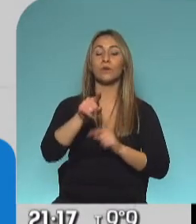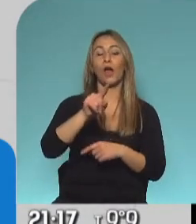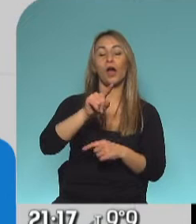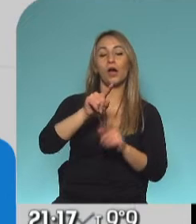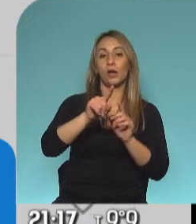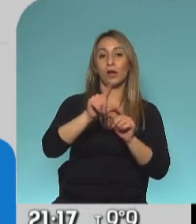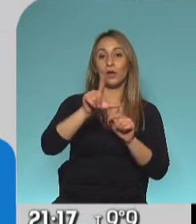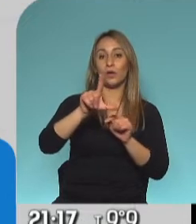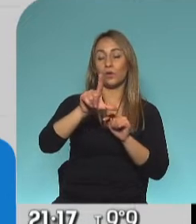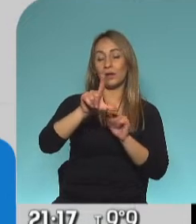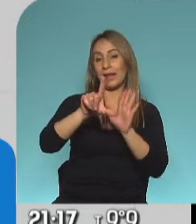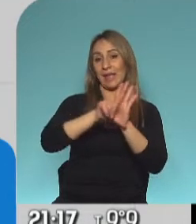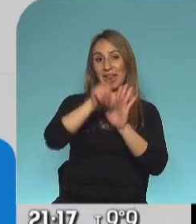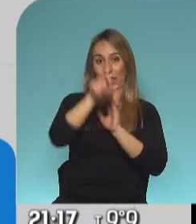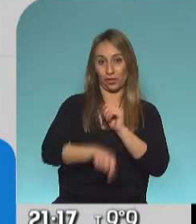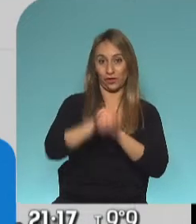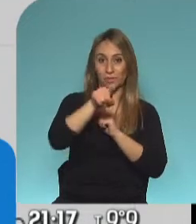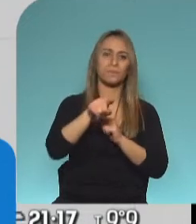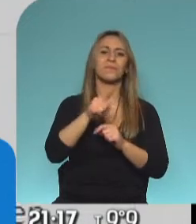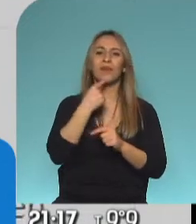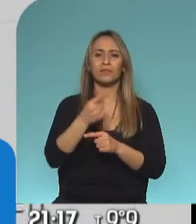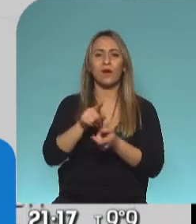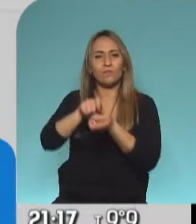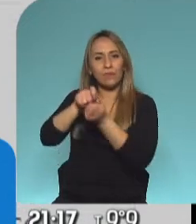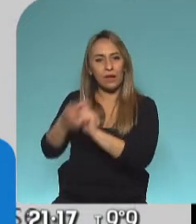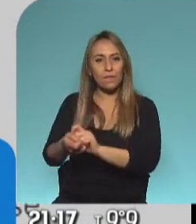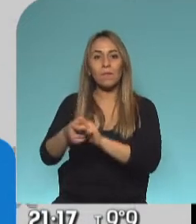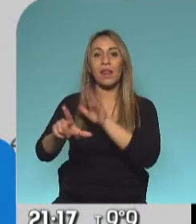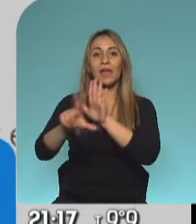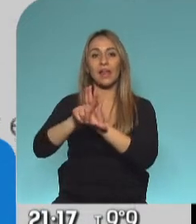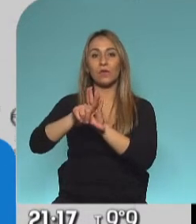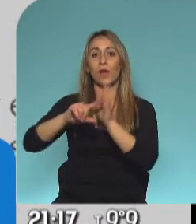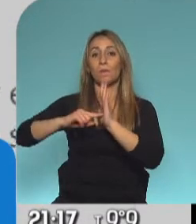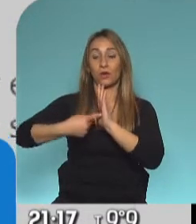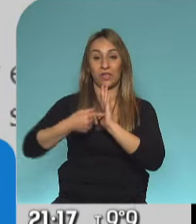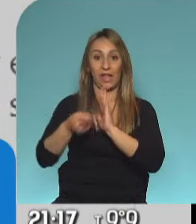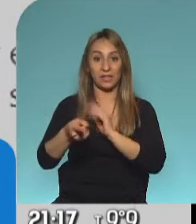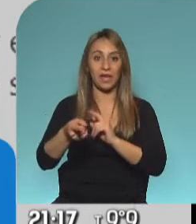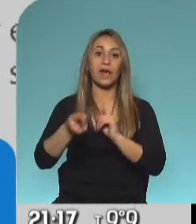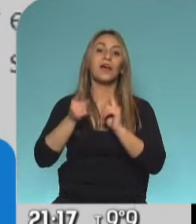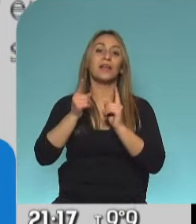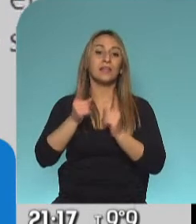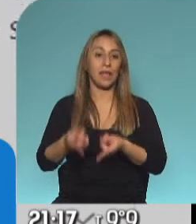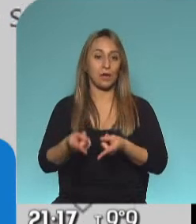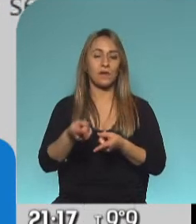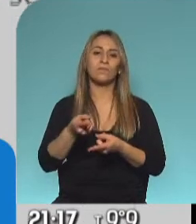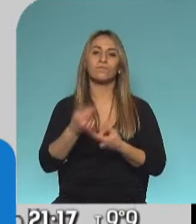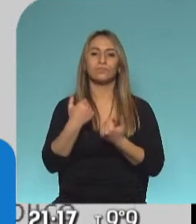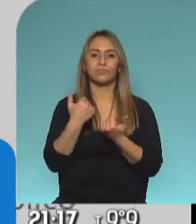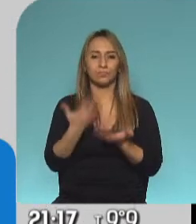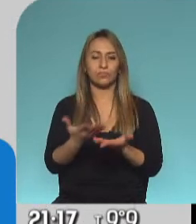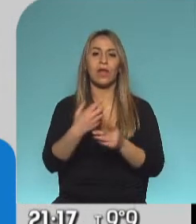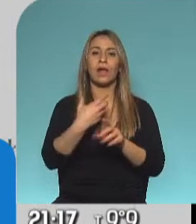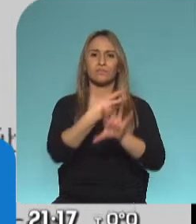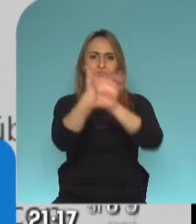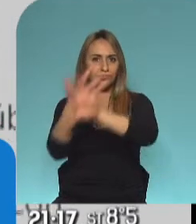es que se reformó el Consejo de la Magistratura y el Ministerio Público, también que se habilitaron audiencias públicas